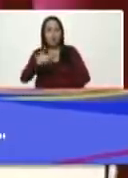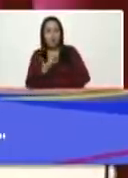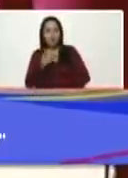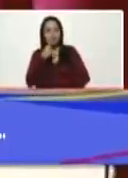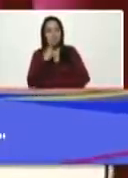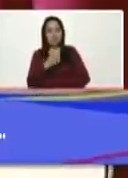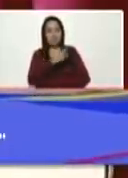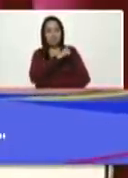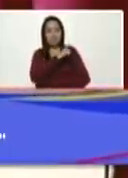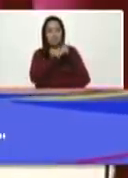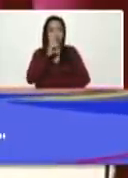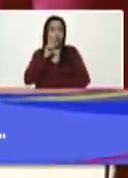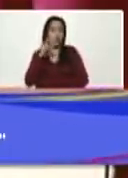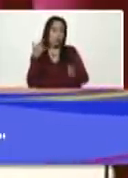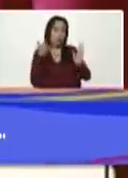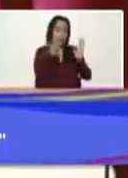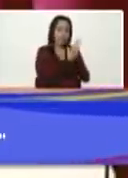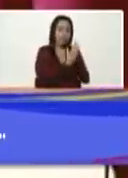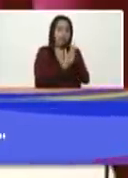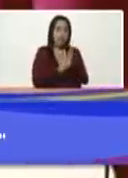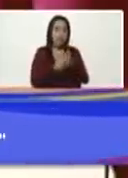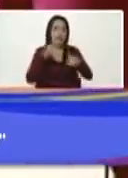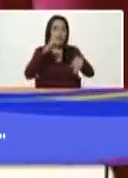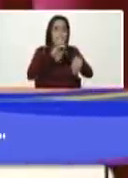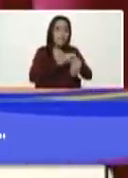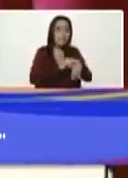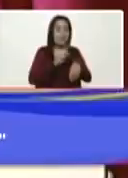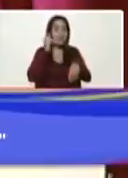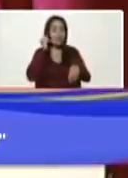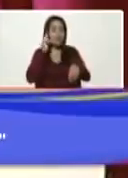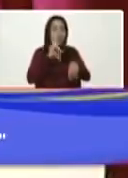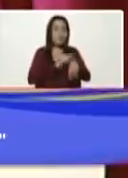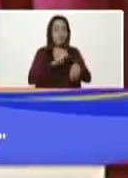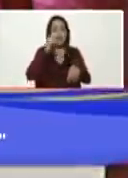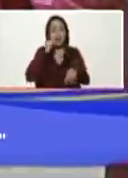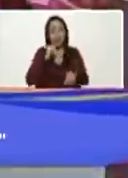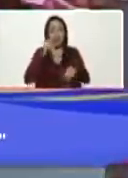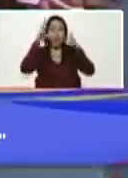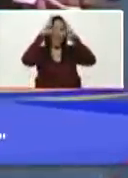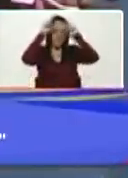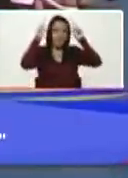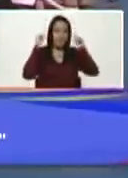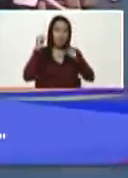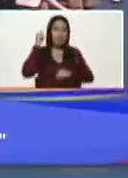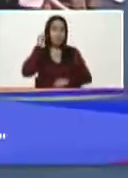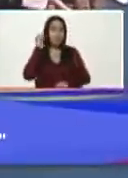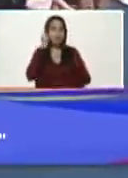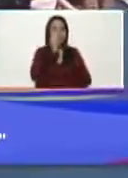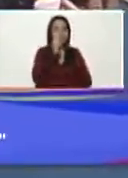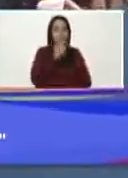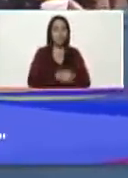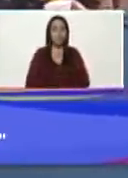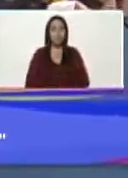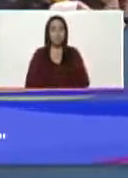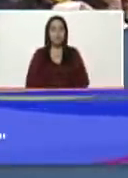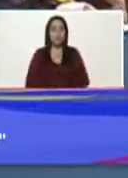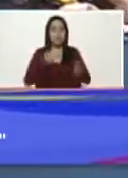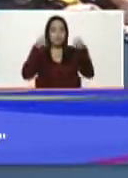orgullo médicos y médicas, enfermeros y enfermeras integrales comunitarios,